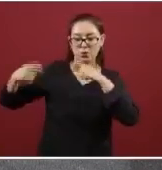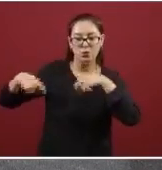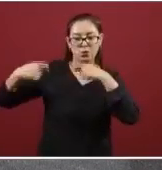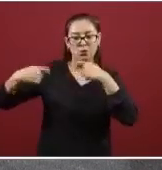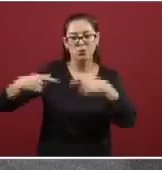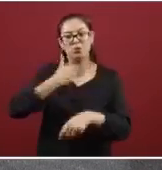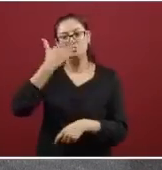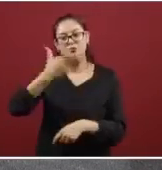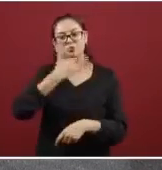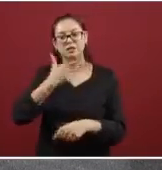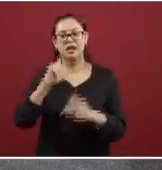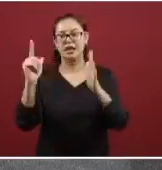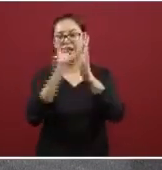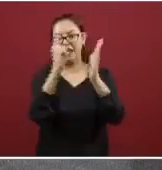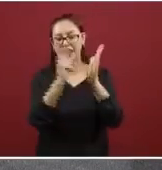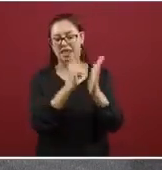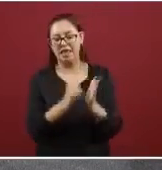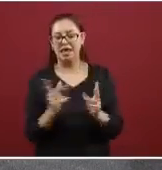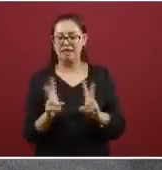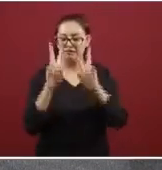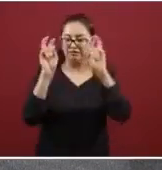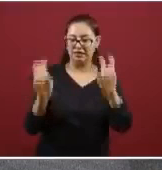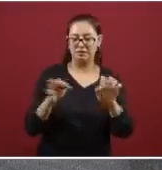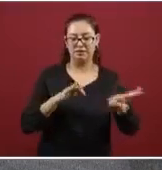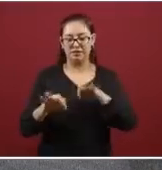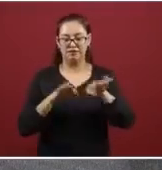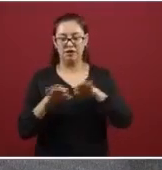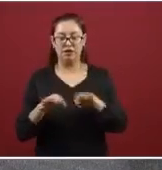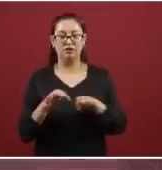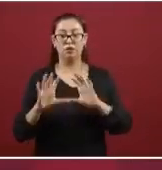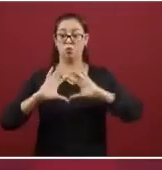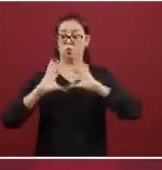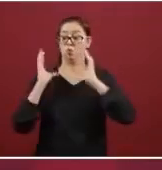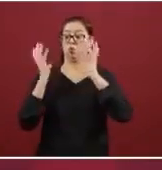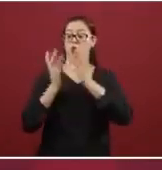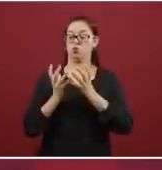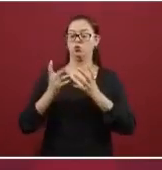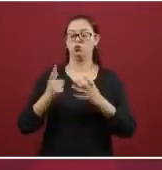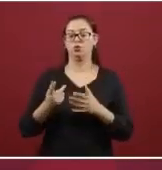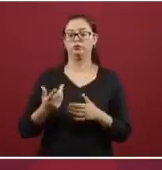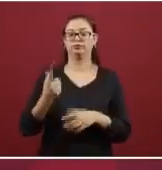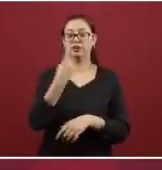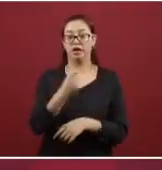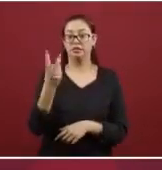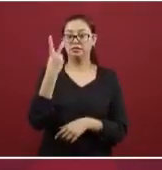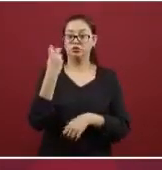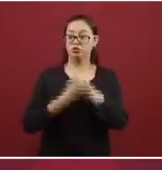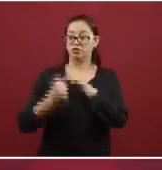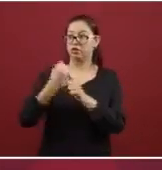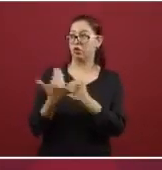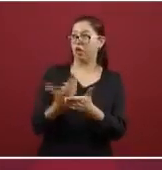de leyes en materia laboral. Fuimos el primer país del mundo que a principios del siglo pasado, hace 102